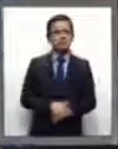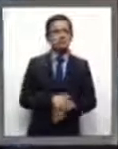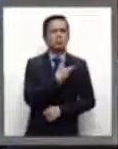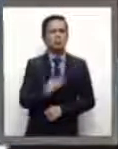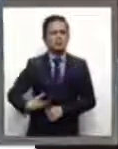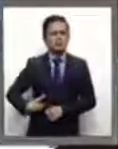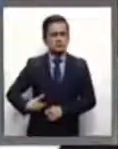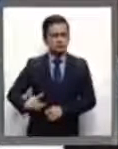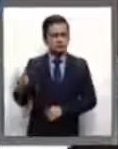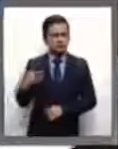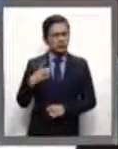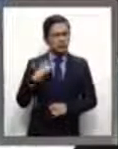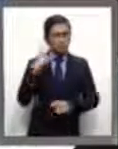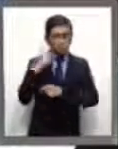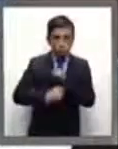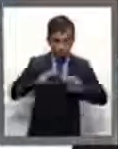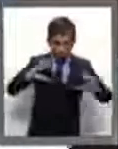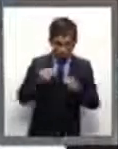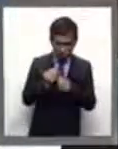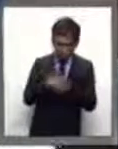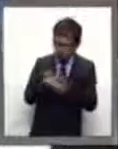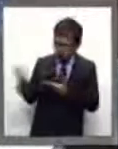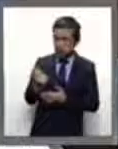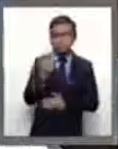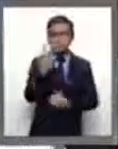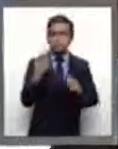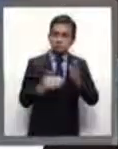una remuneración anual de